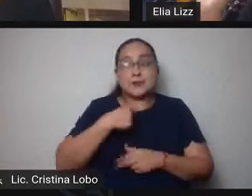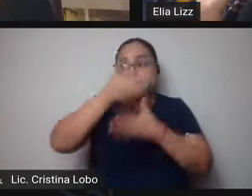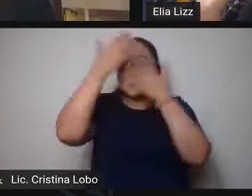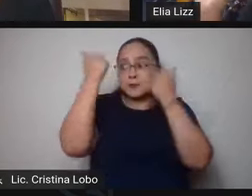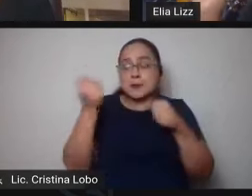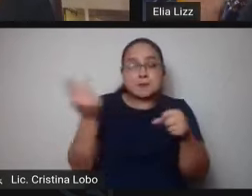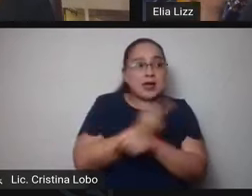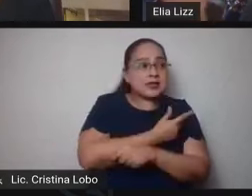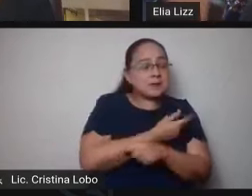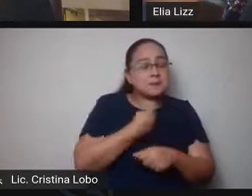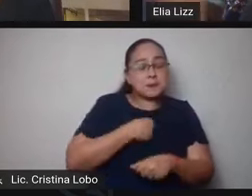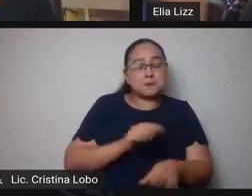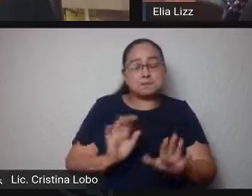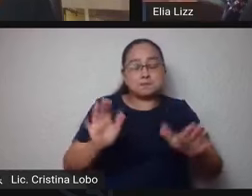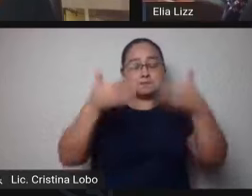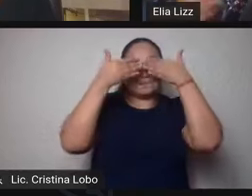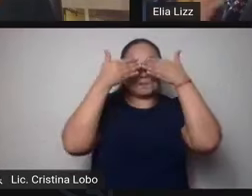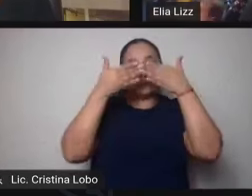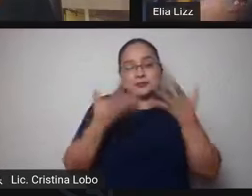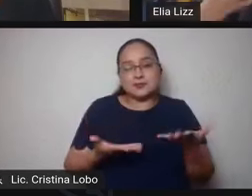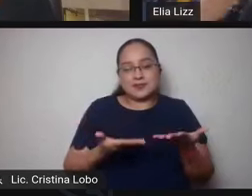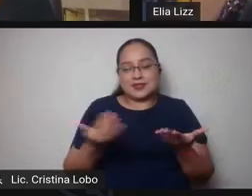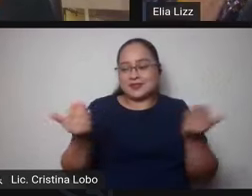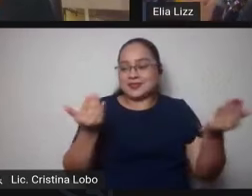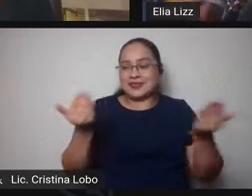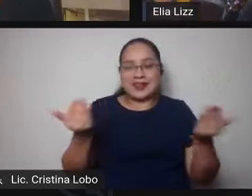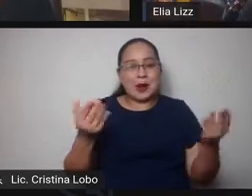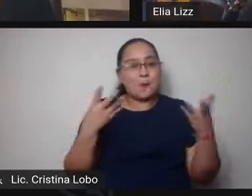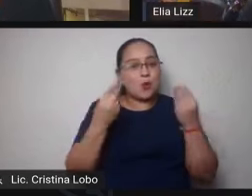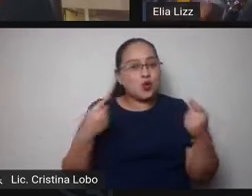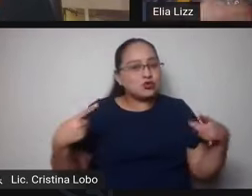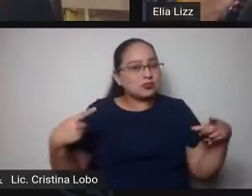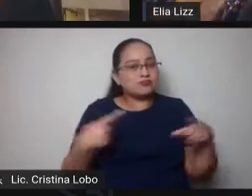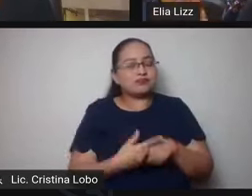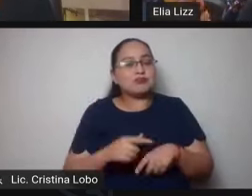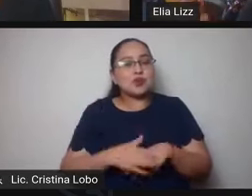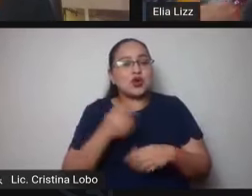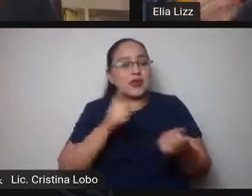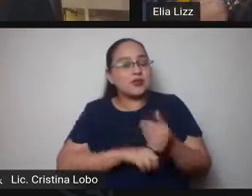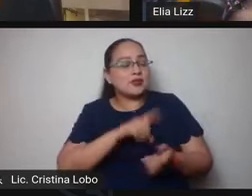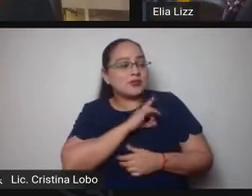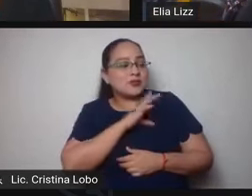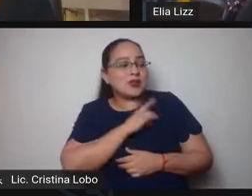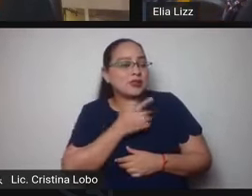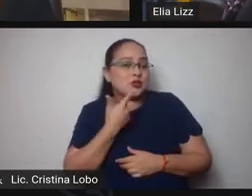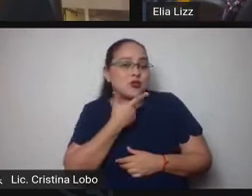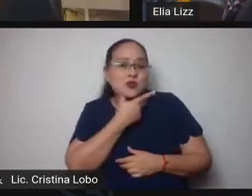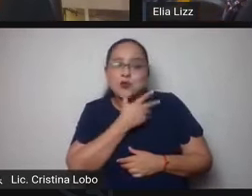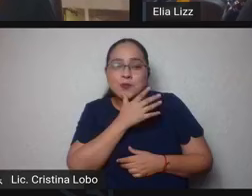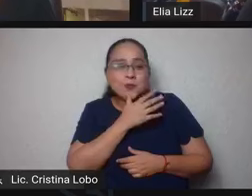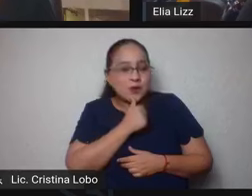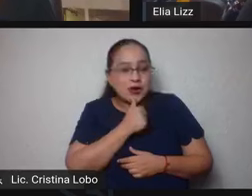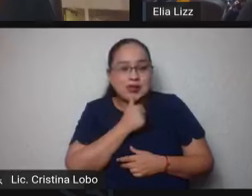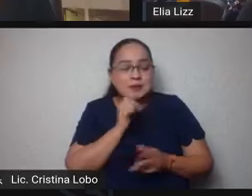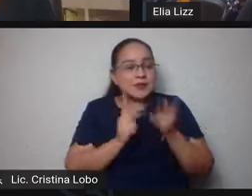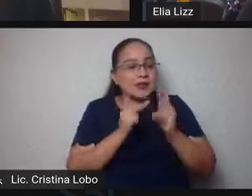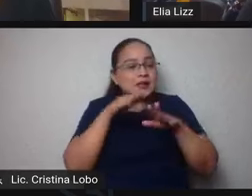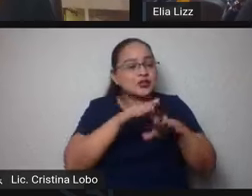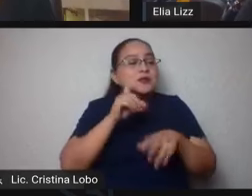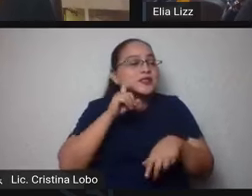pasó. Nos vamos a ese extremo precisamente por este miedo a hablar de sexualidad en la